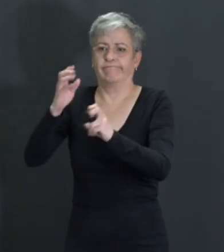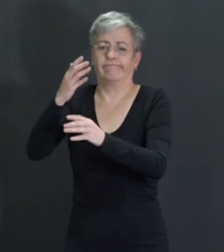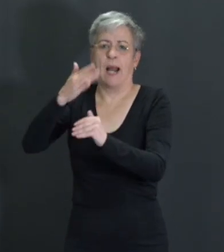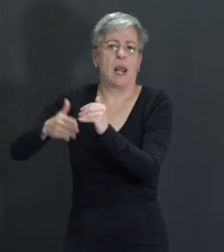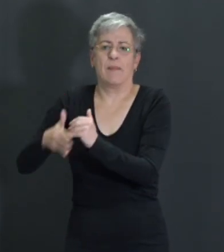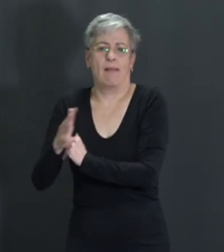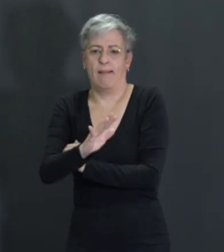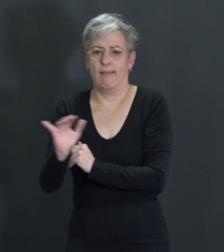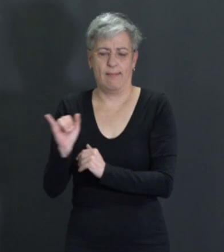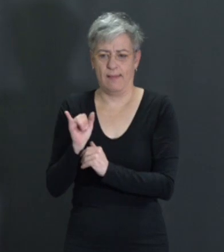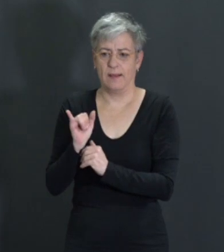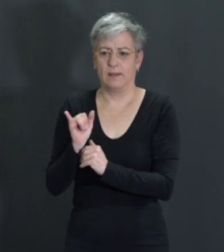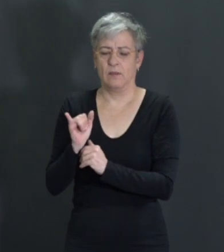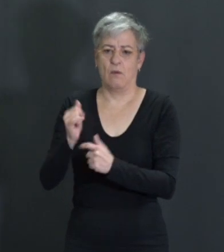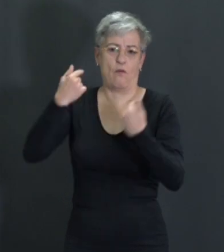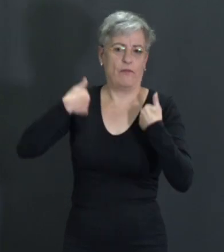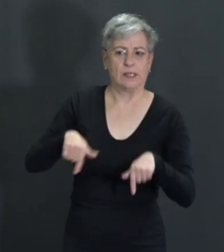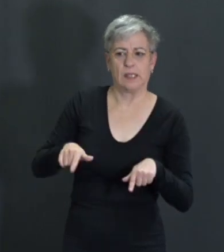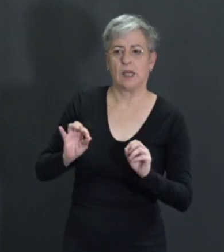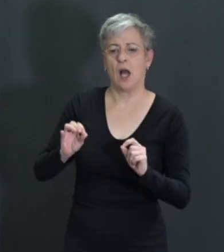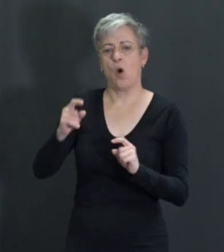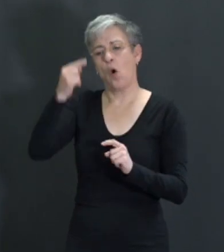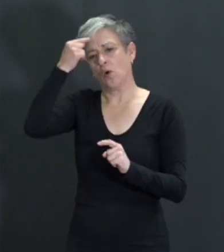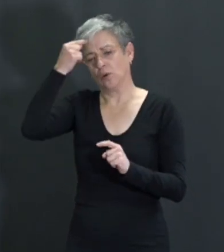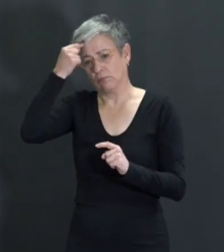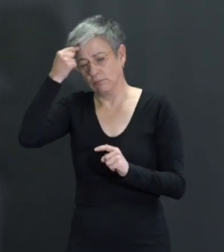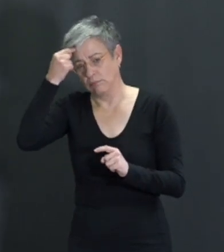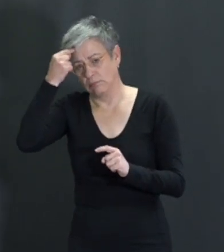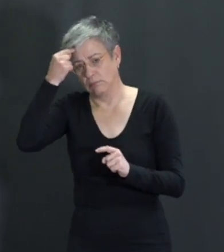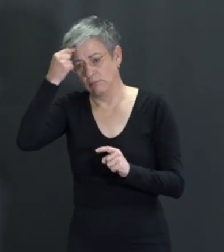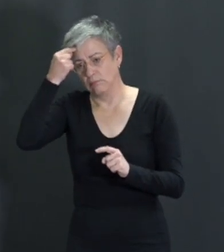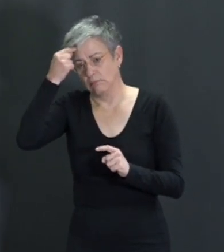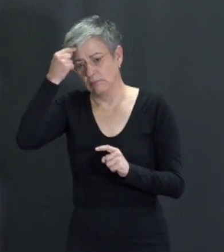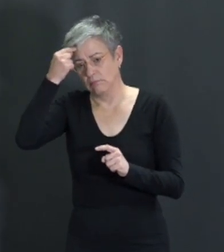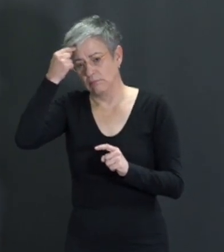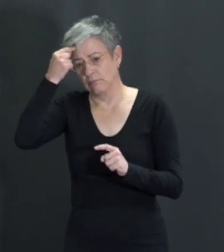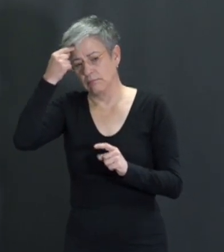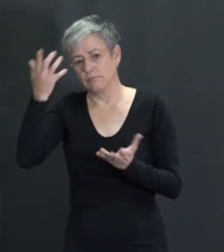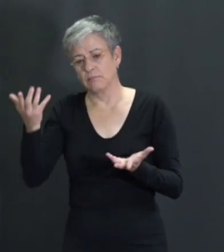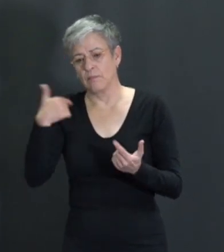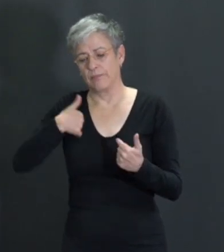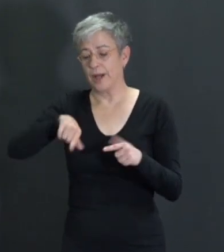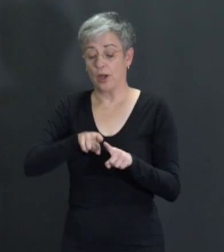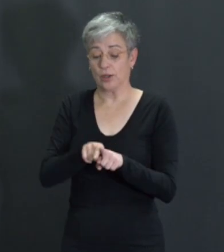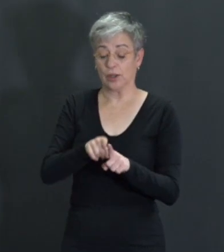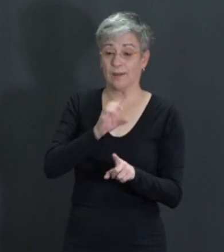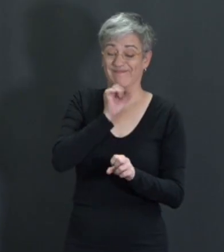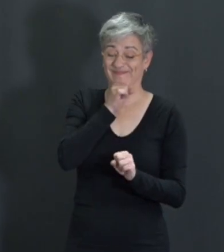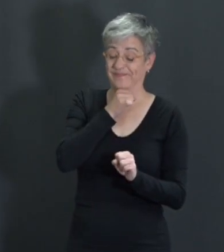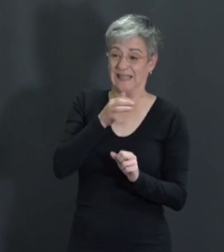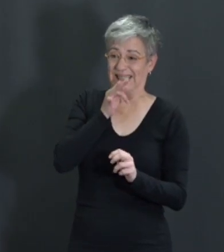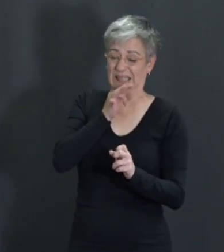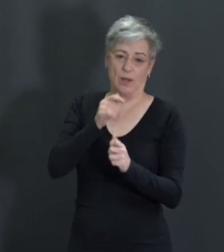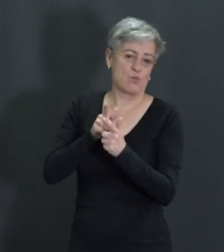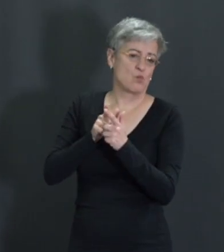¿no?, física o cognitiva, ¿no?, cosa que nosotros estamos lejísimos de